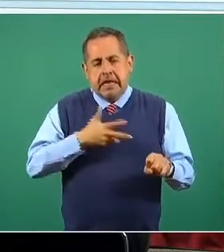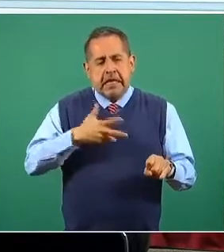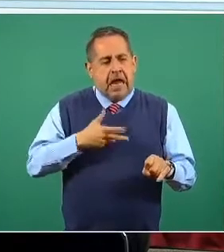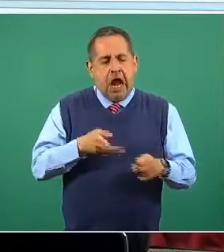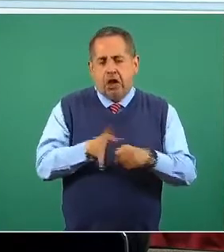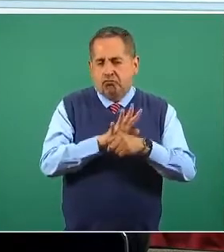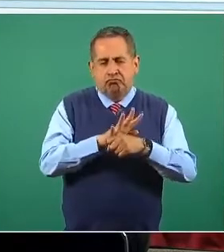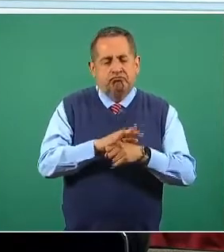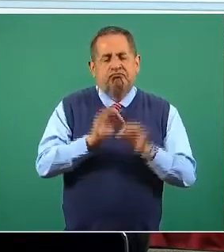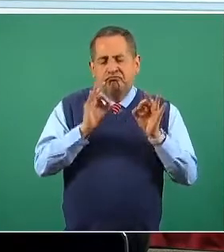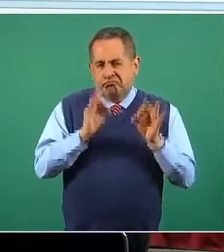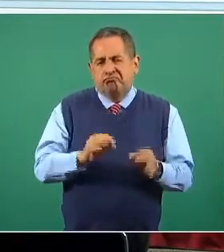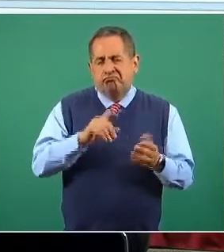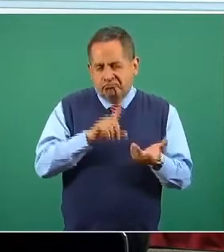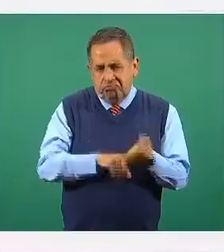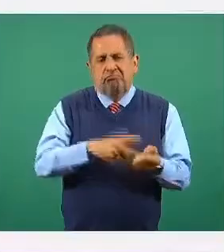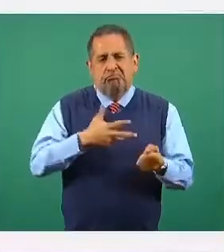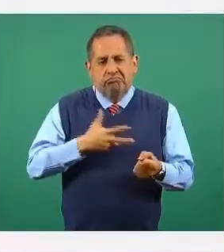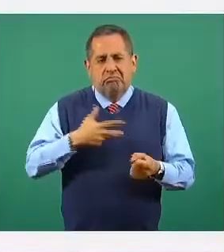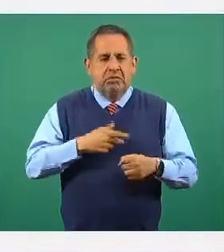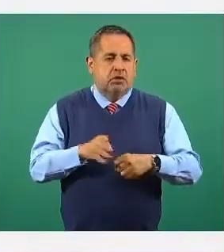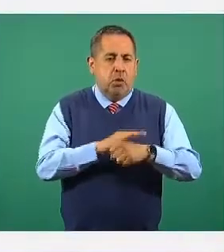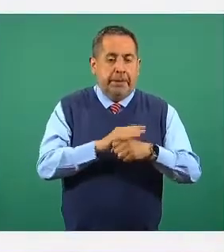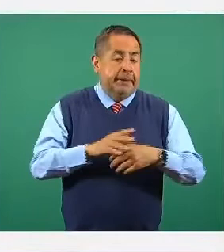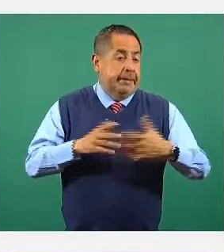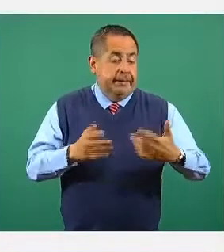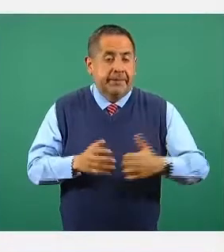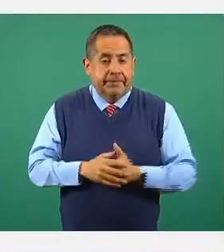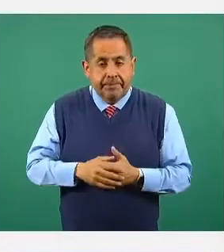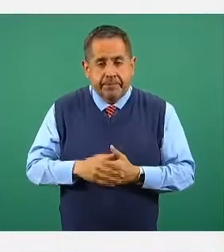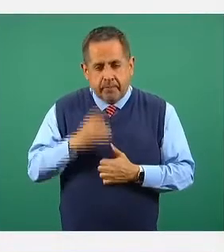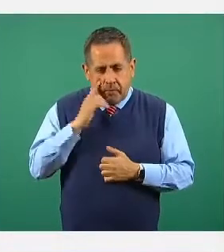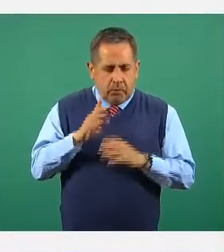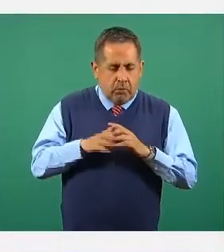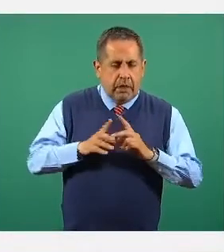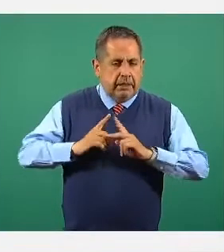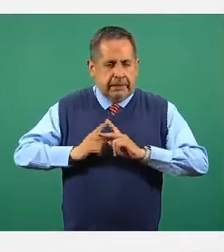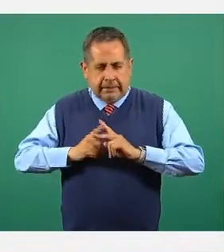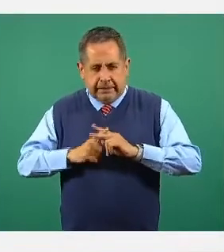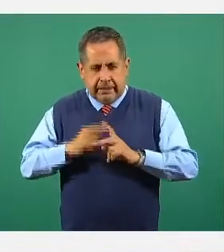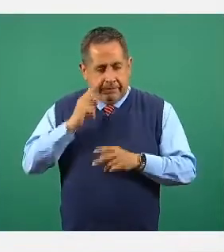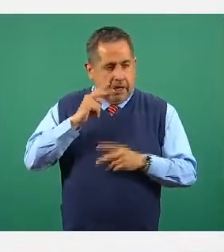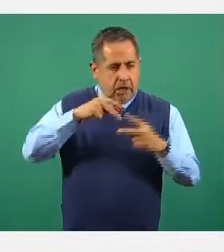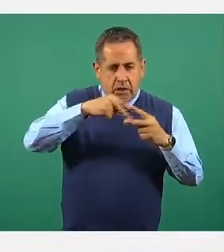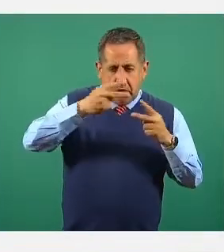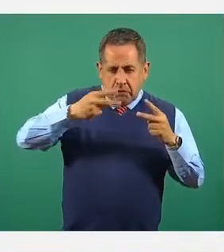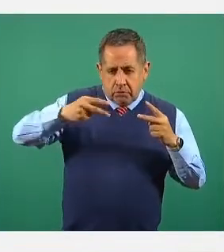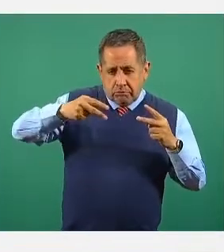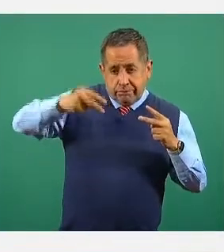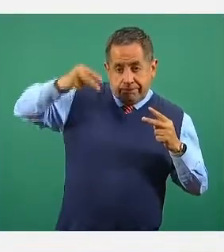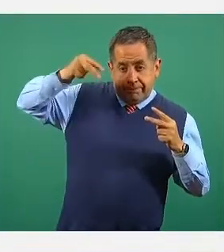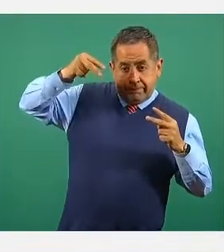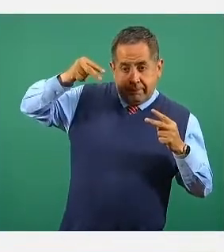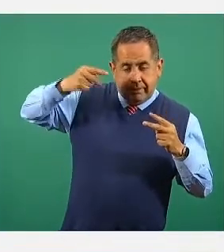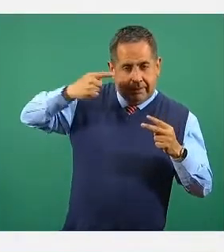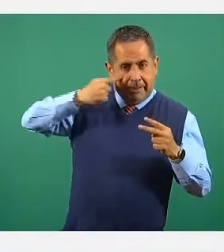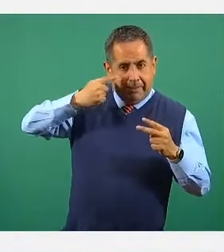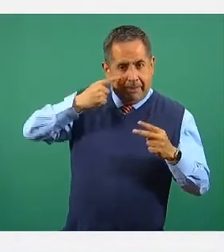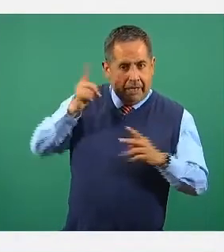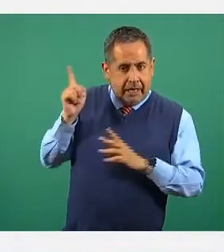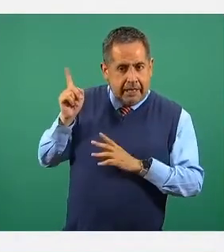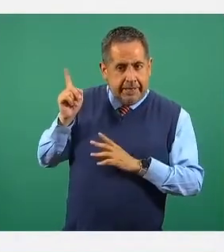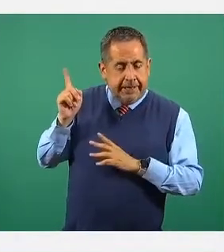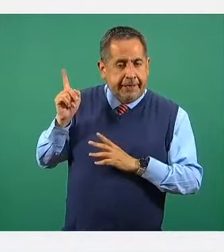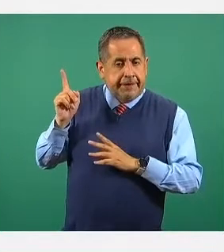ya confirmados de COVID-19, y a través de la forma que tiene la curva podemos ver precisamente el comportamiento de